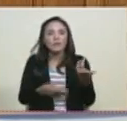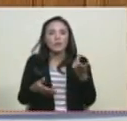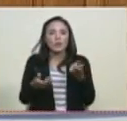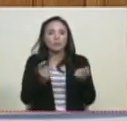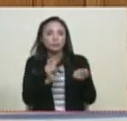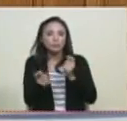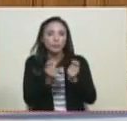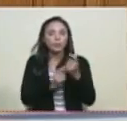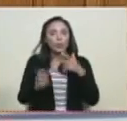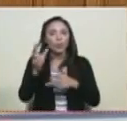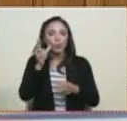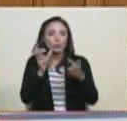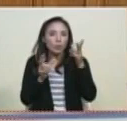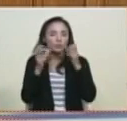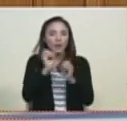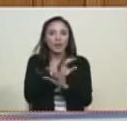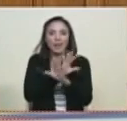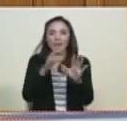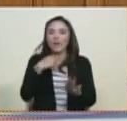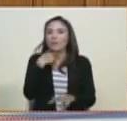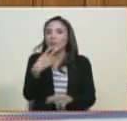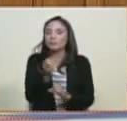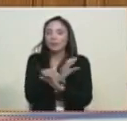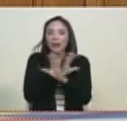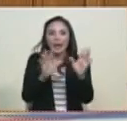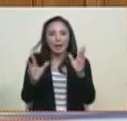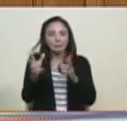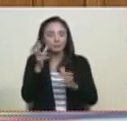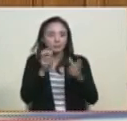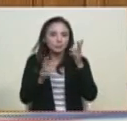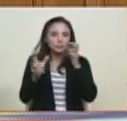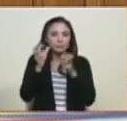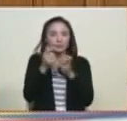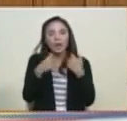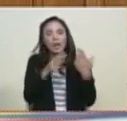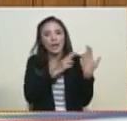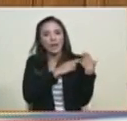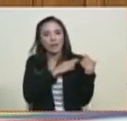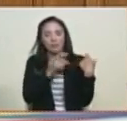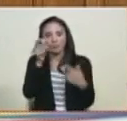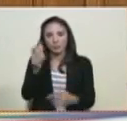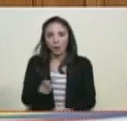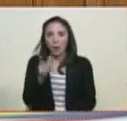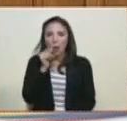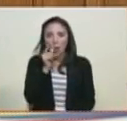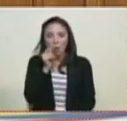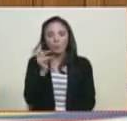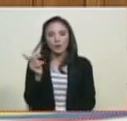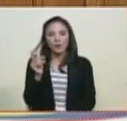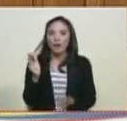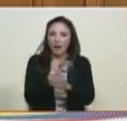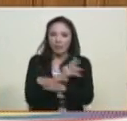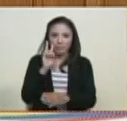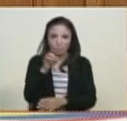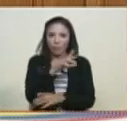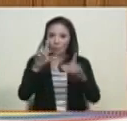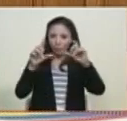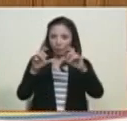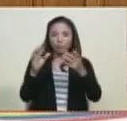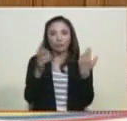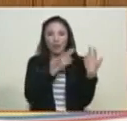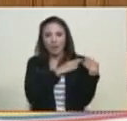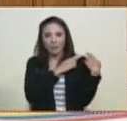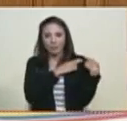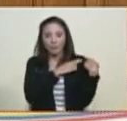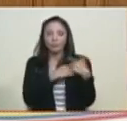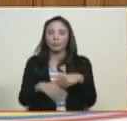Se escucha la voz muy clara de su jefe, este señor Juan Carlos Monasterio, que ya ustedes acaban de ver, y